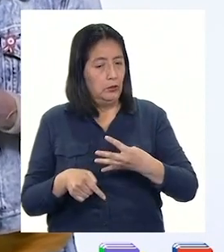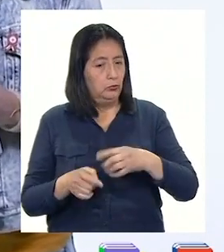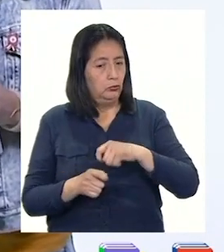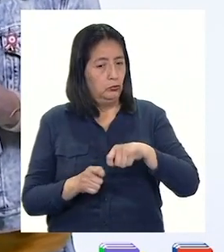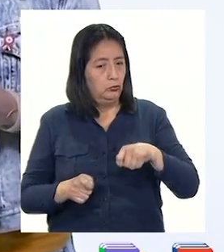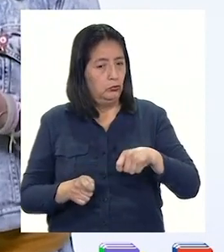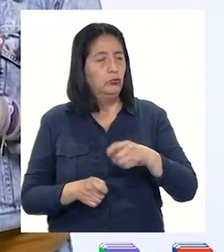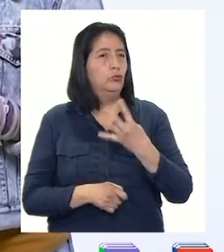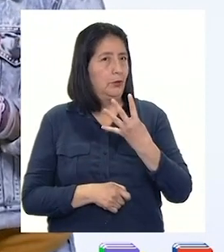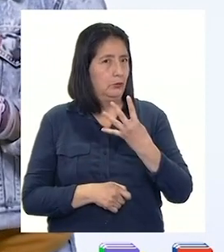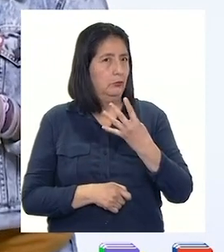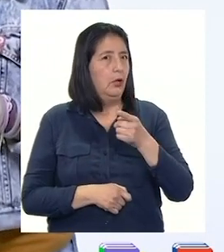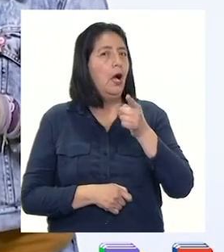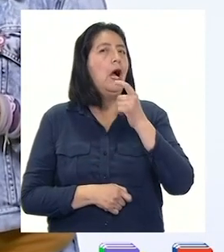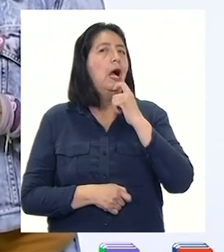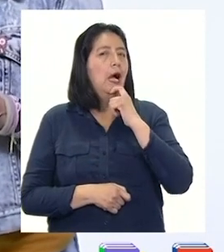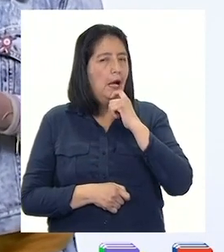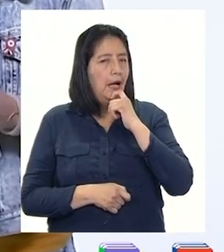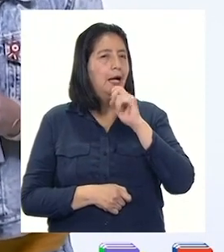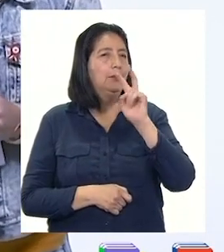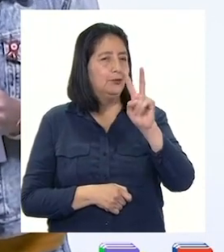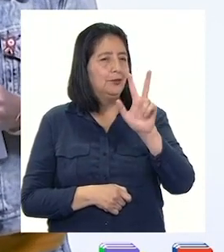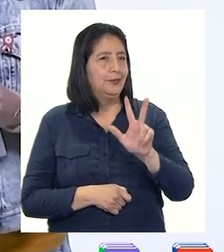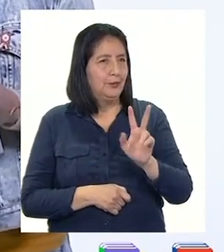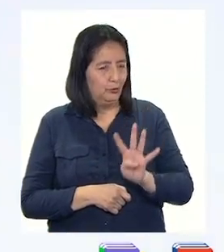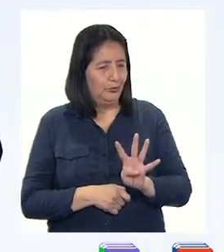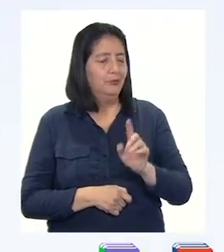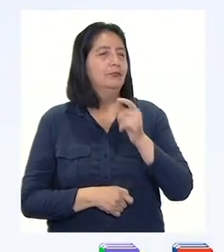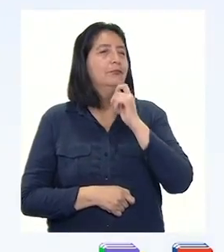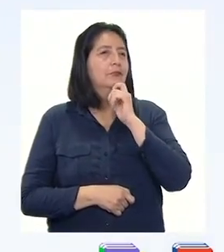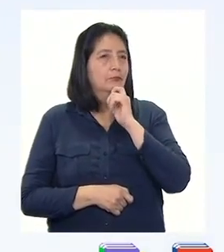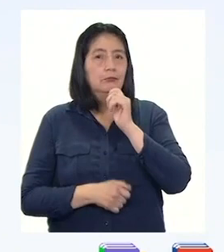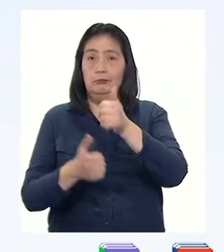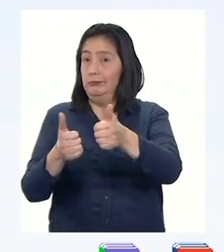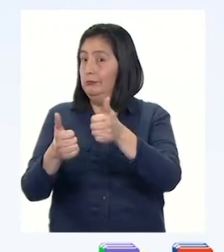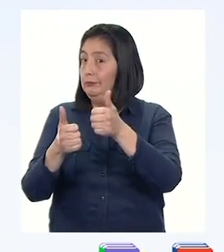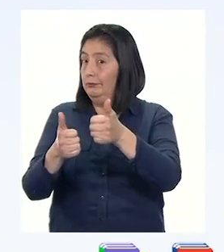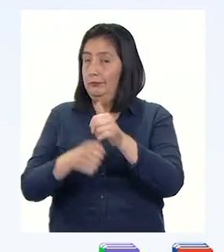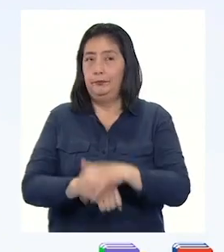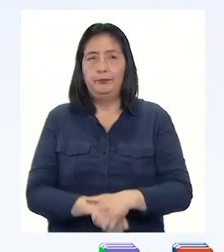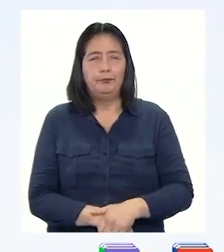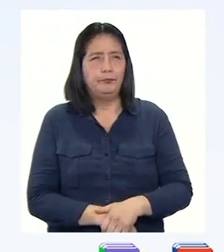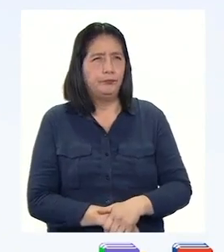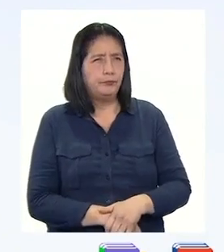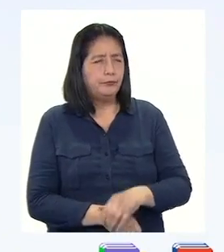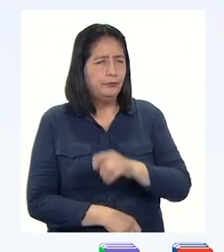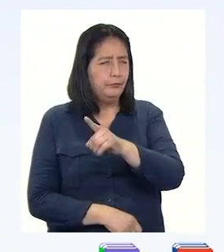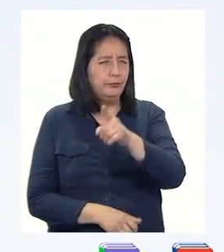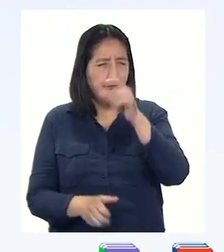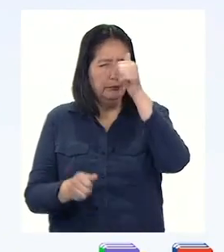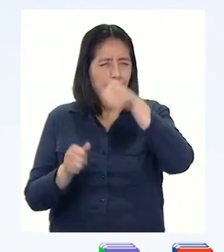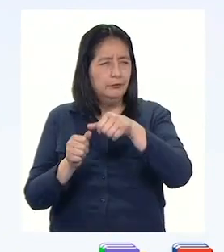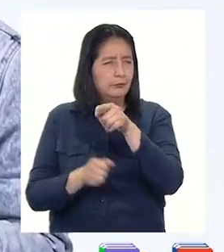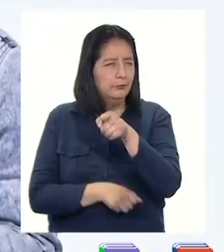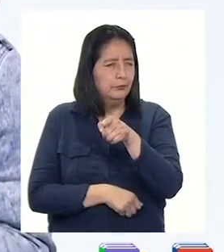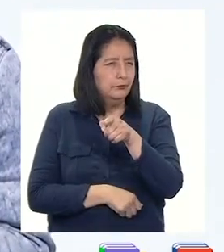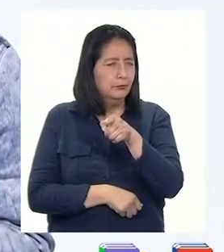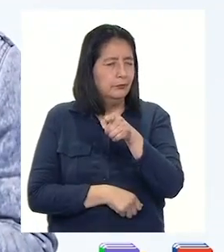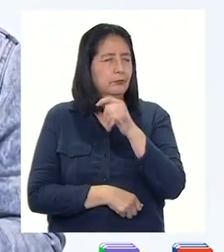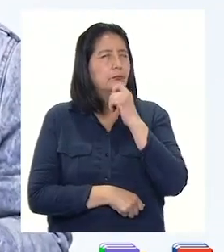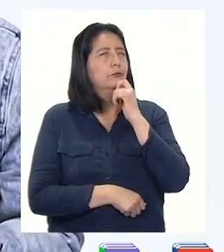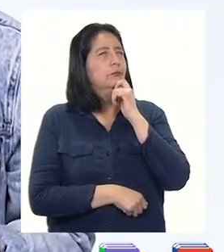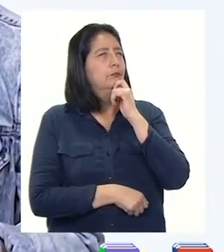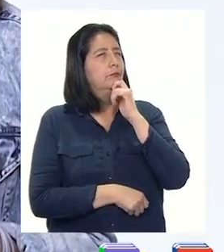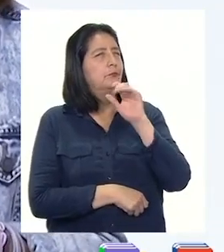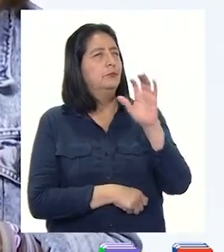nudos valen 4. O sea, 234. ¡Muy bien! ¿A qué te hace recordar, Patricia?